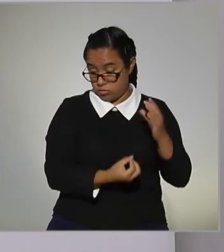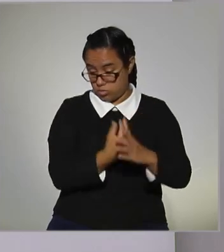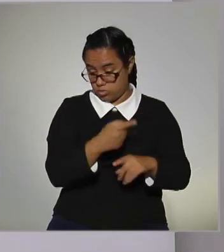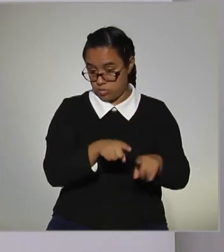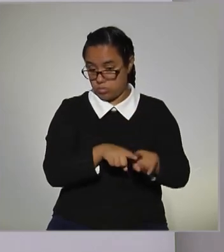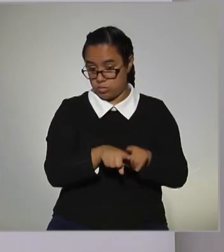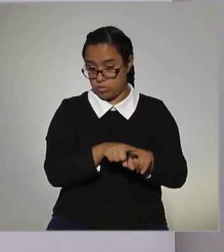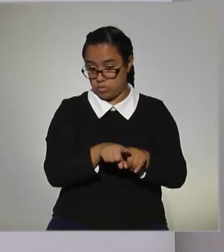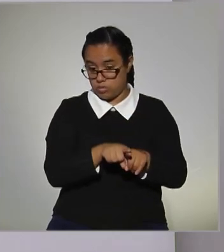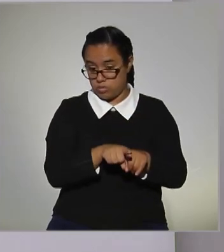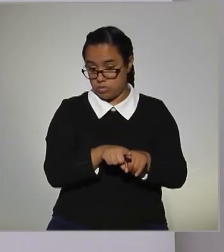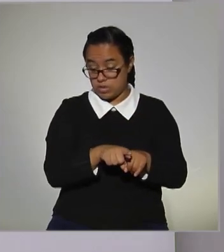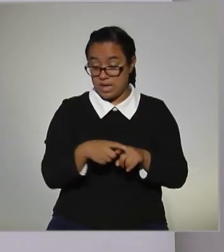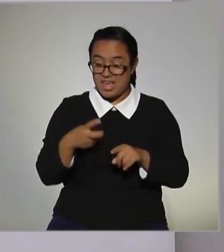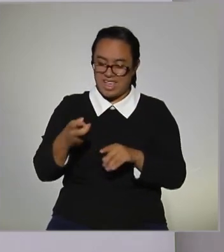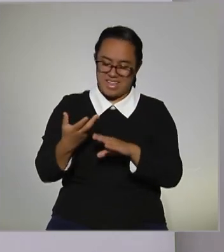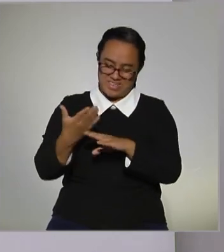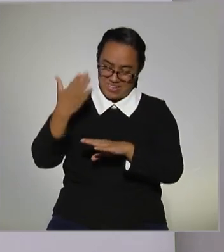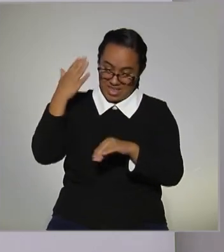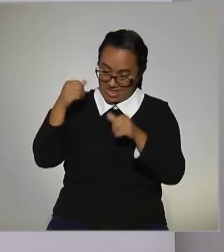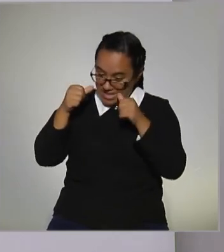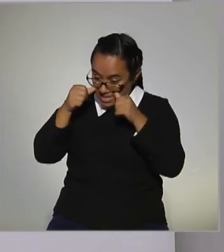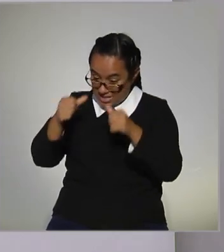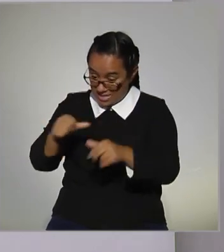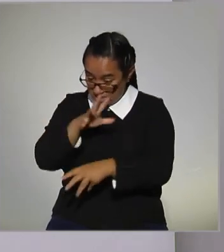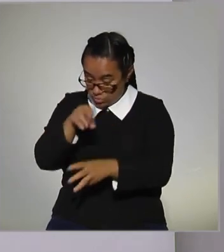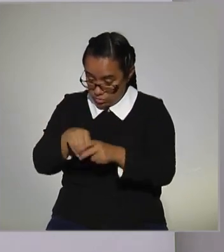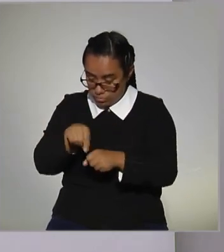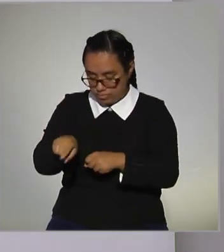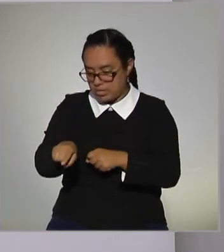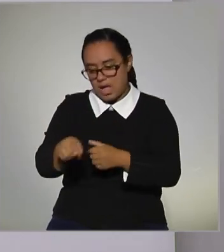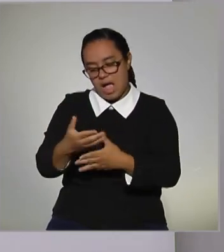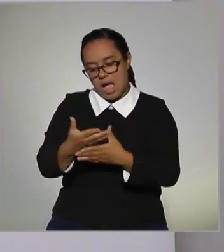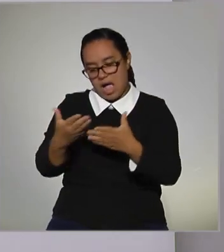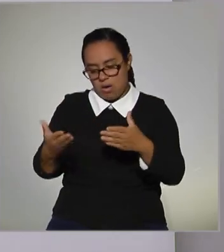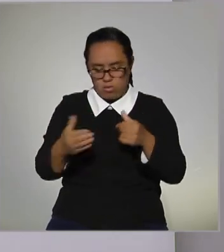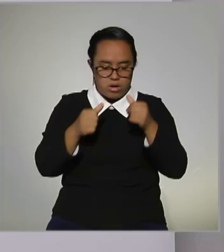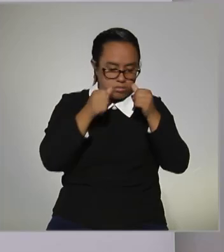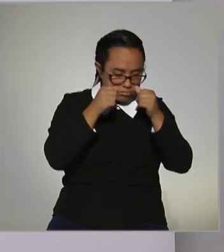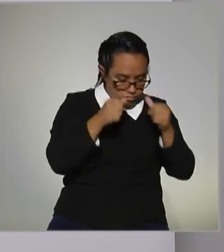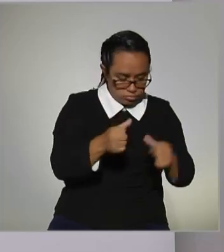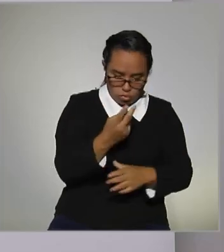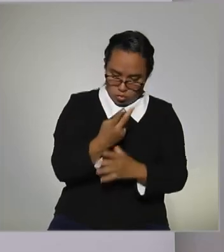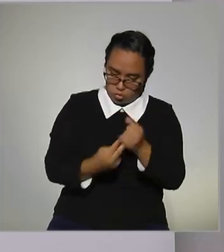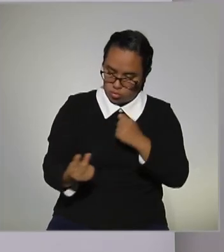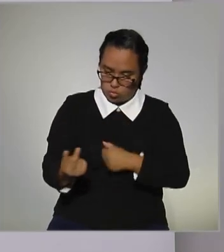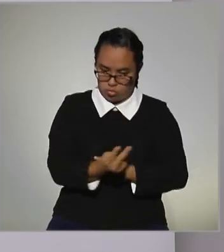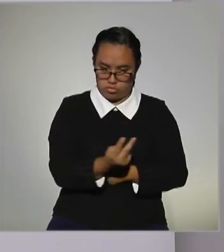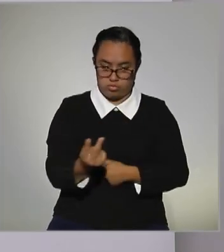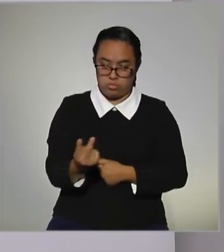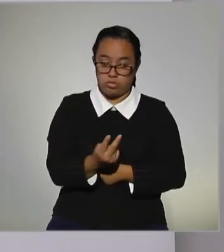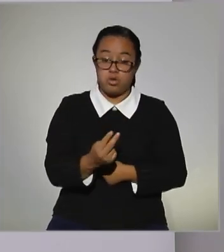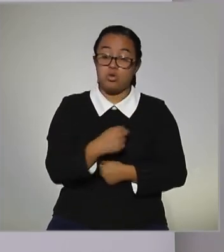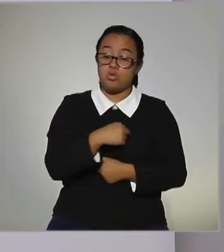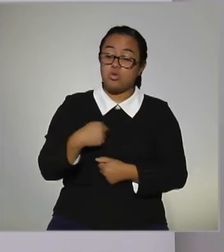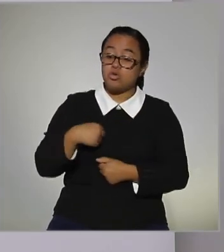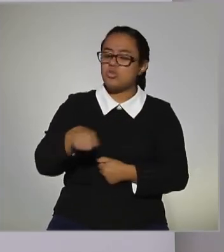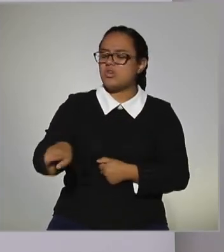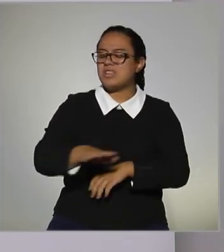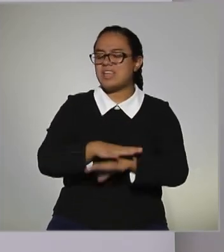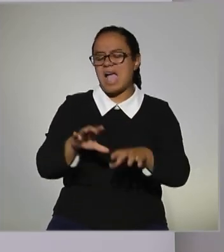Ya la atención que teníamos contigo también la vamos a tener con él. No quiere decir que te dejemos de